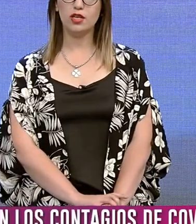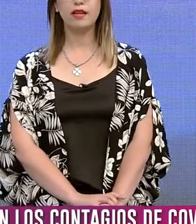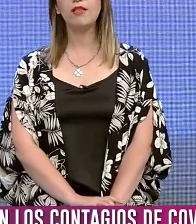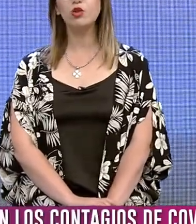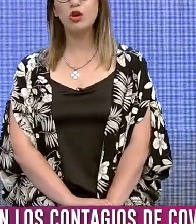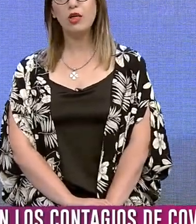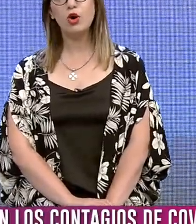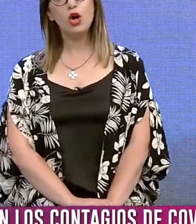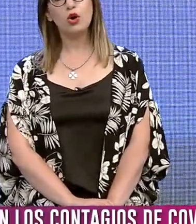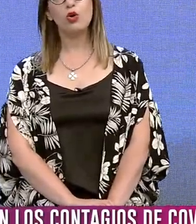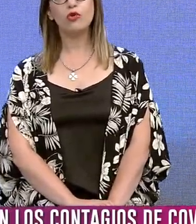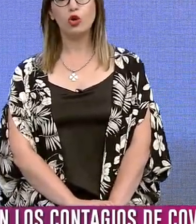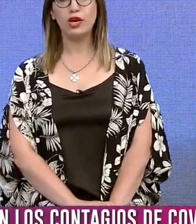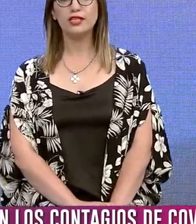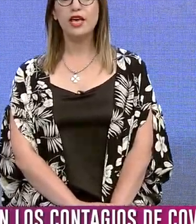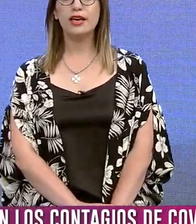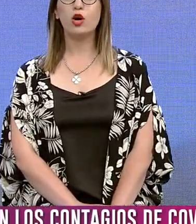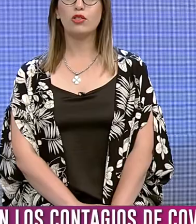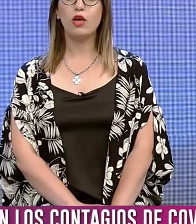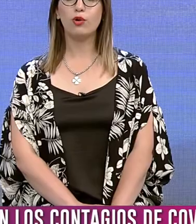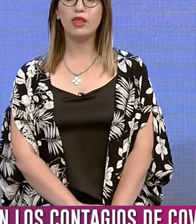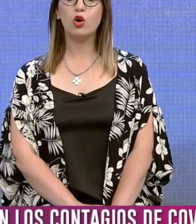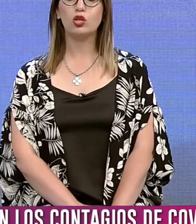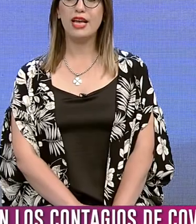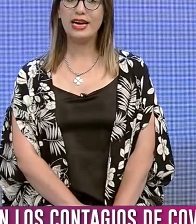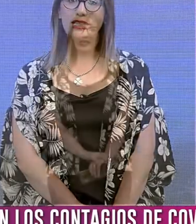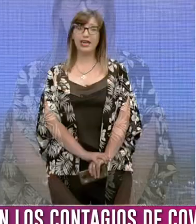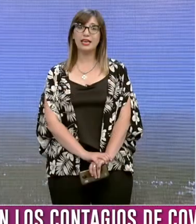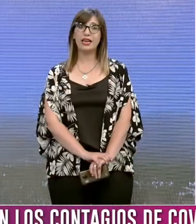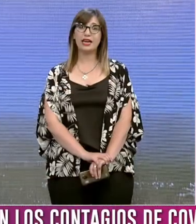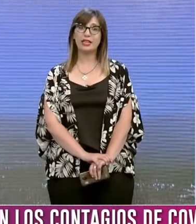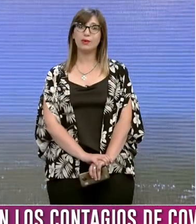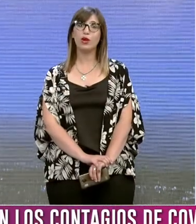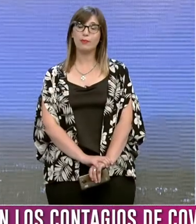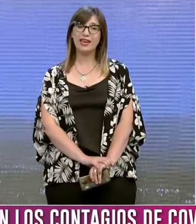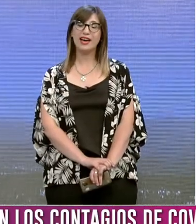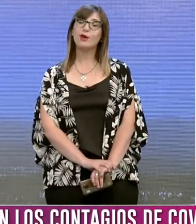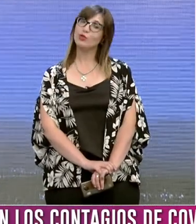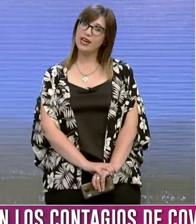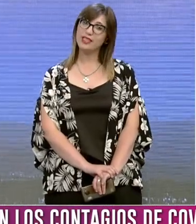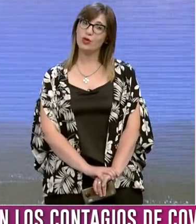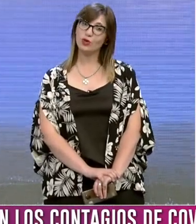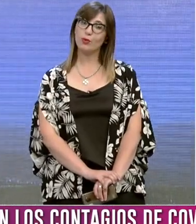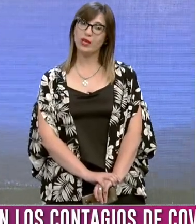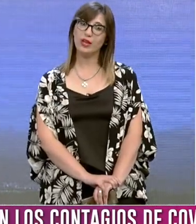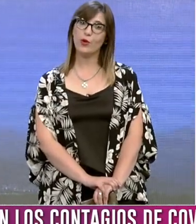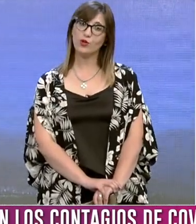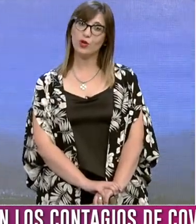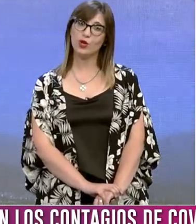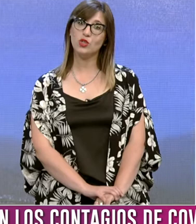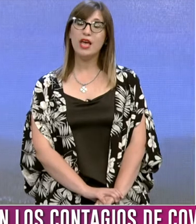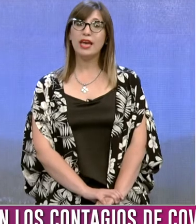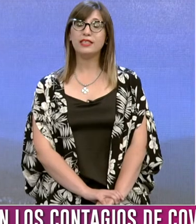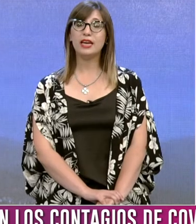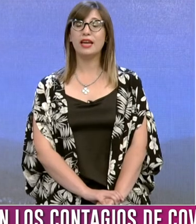dosis. Está del otro lado Rodolfo Torres, quien es coordinador médico de Aclisa, a quien le agradecemos la espera. Muchas gracias, doctor, por estar con